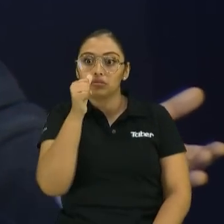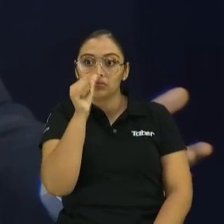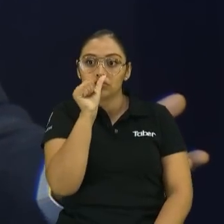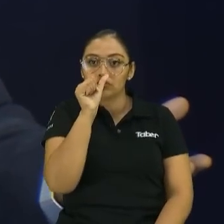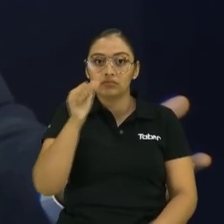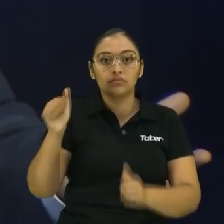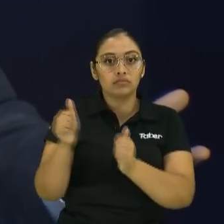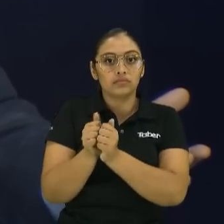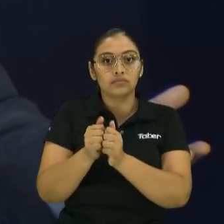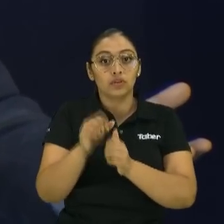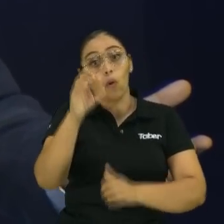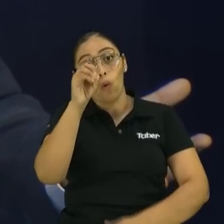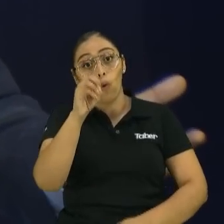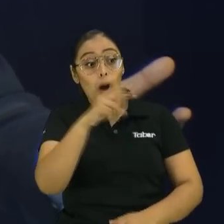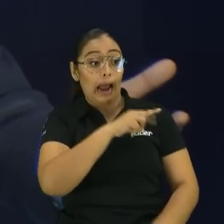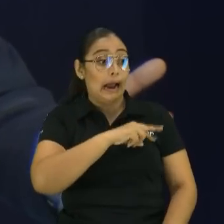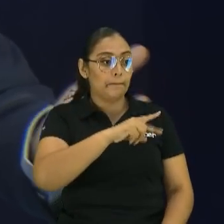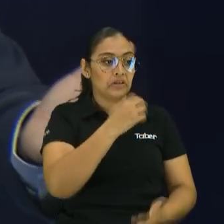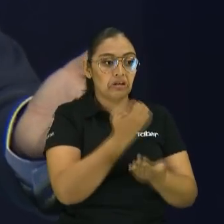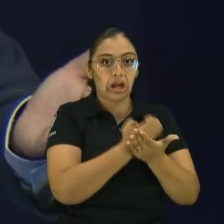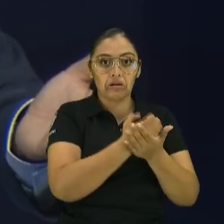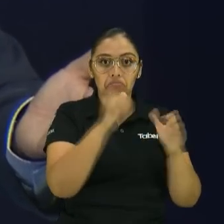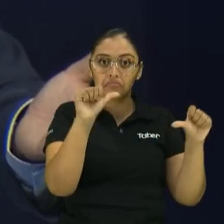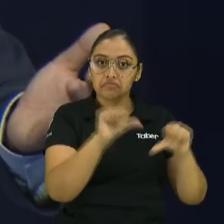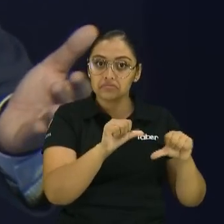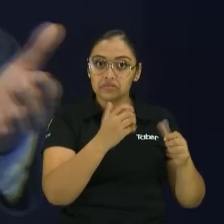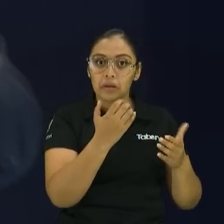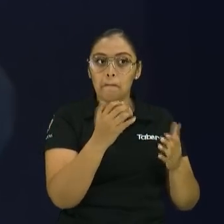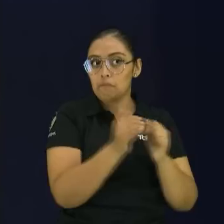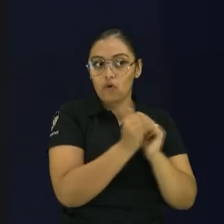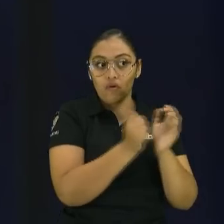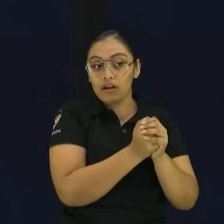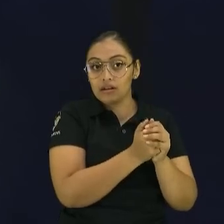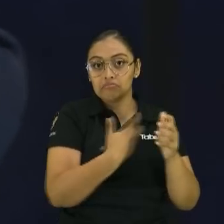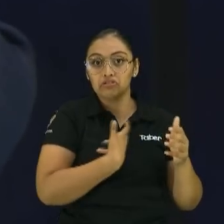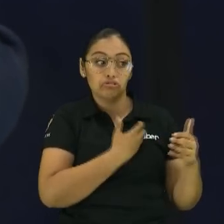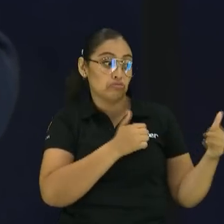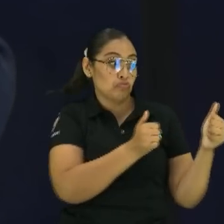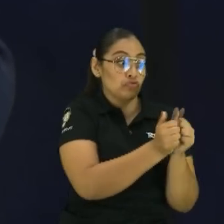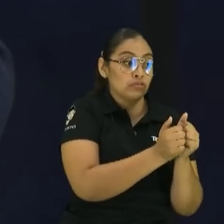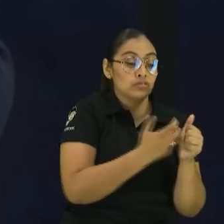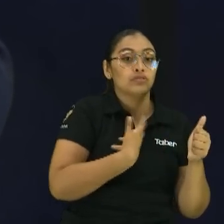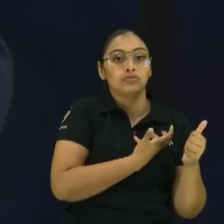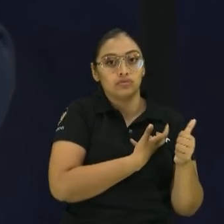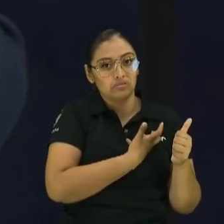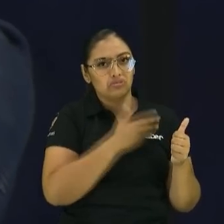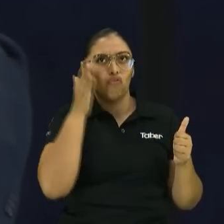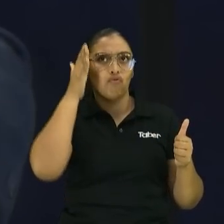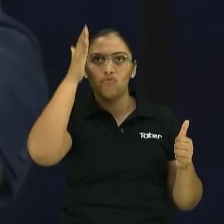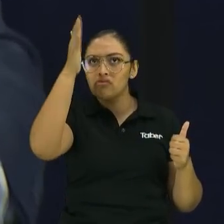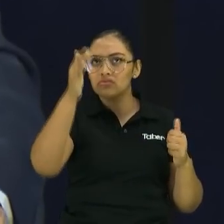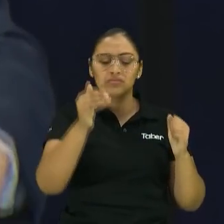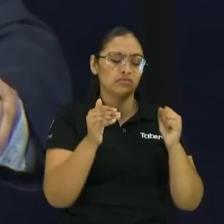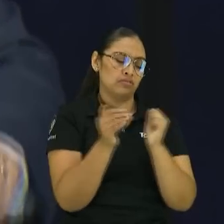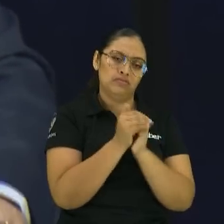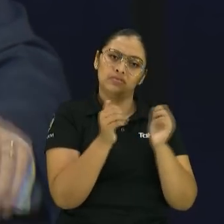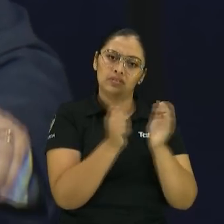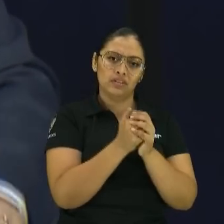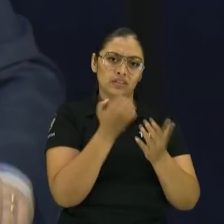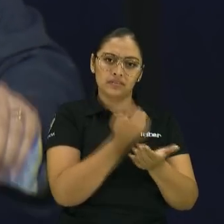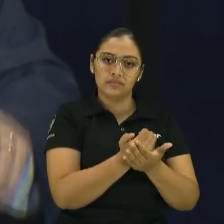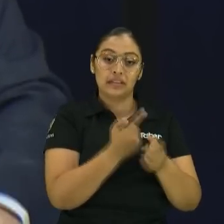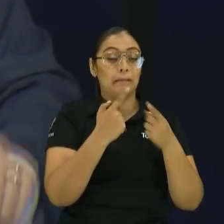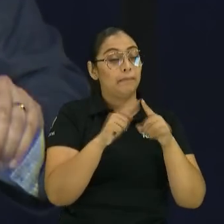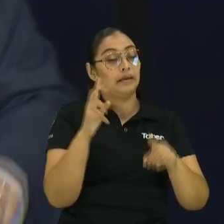en un problema Financiero pero la palabra del señor dice que el que camina con él Aunque anden valle